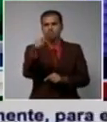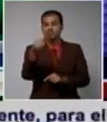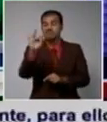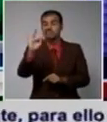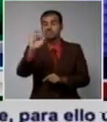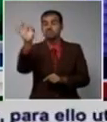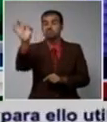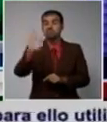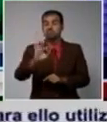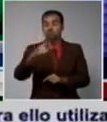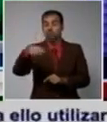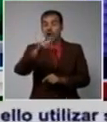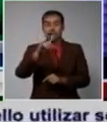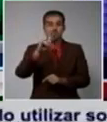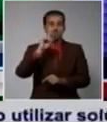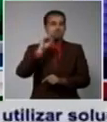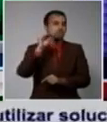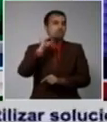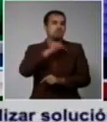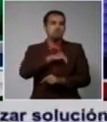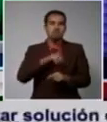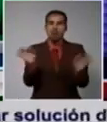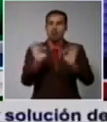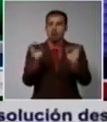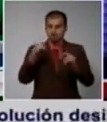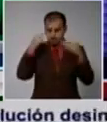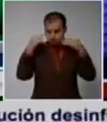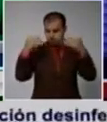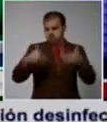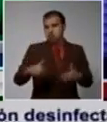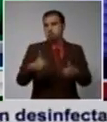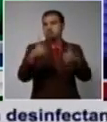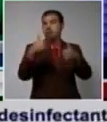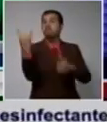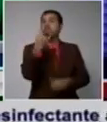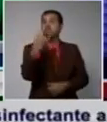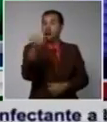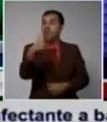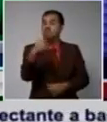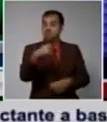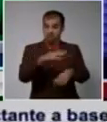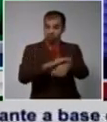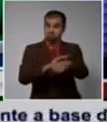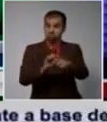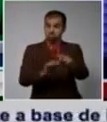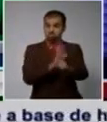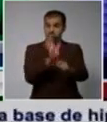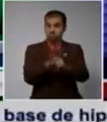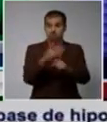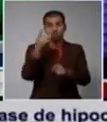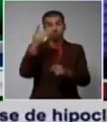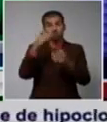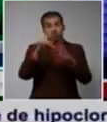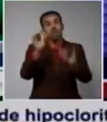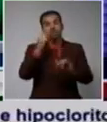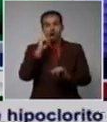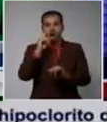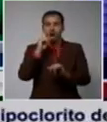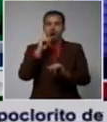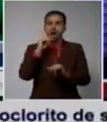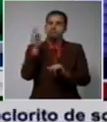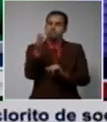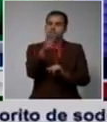se estudiaron por ser contacto o por algún riesgo que se estudiaron, pues realmente no se